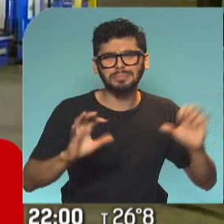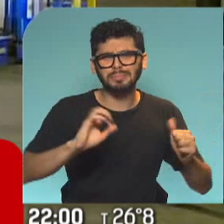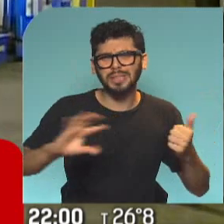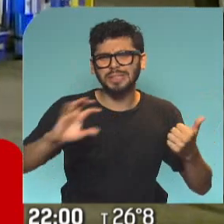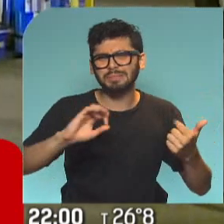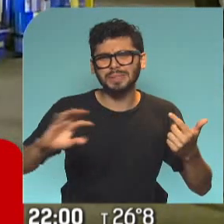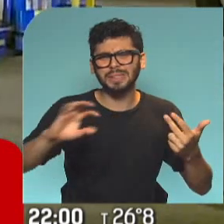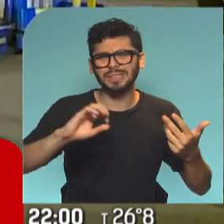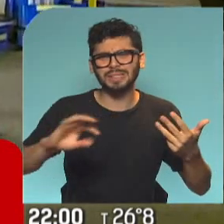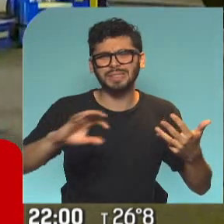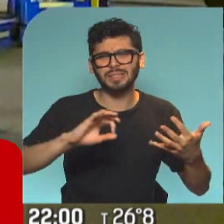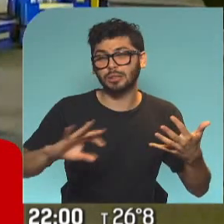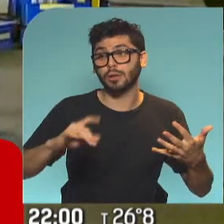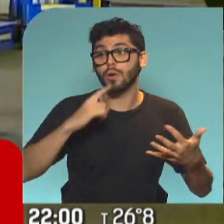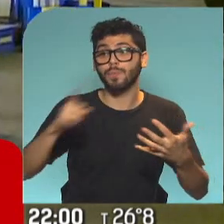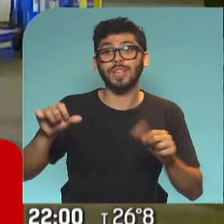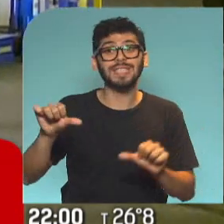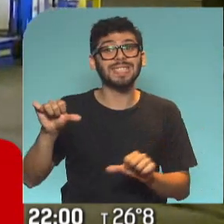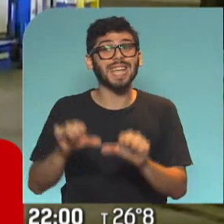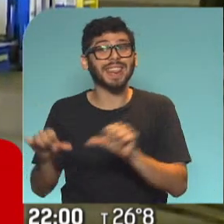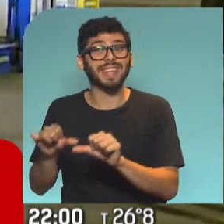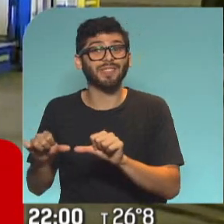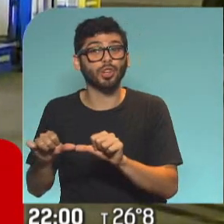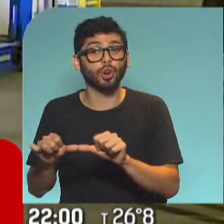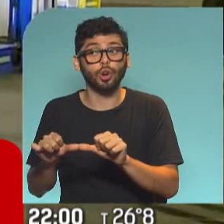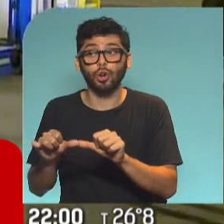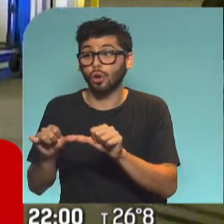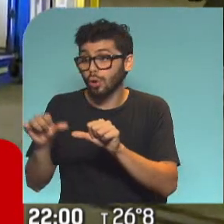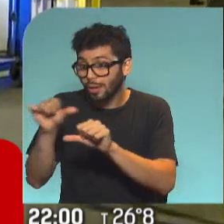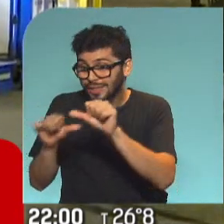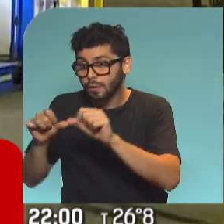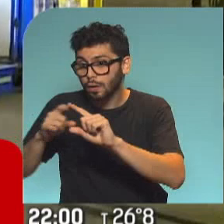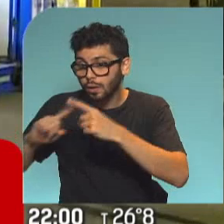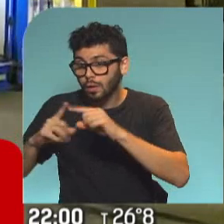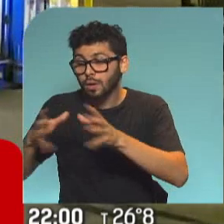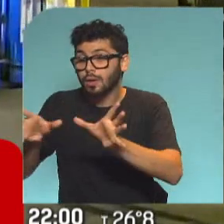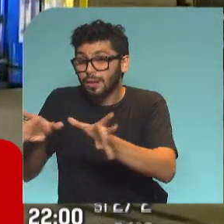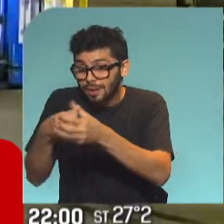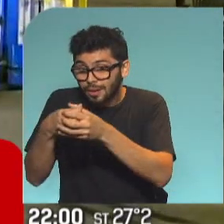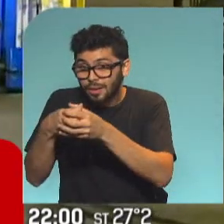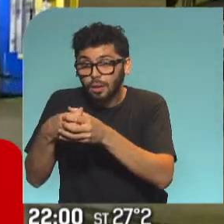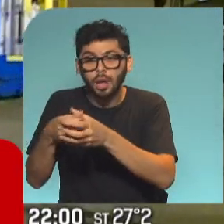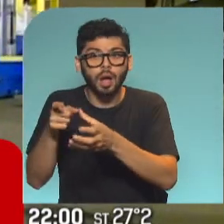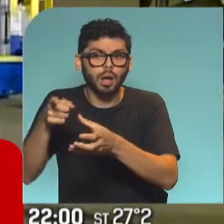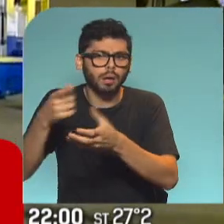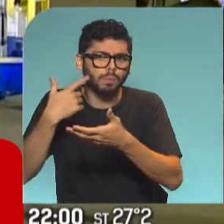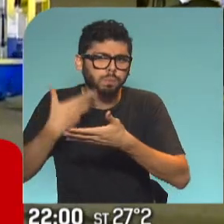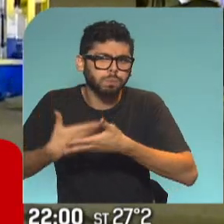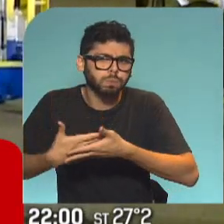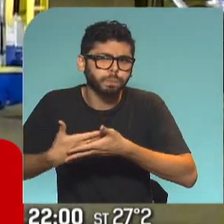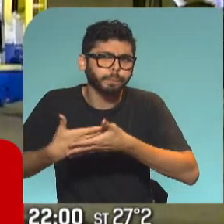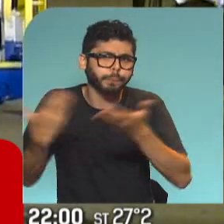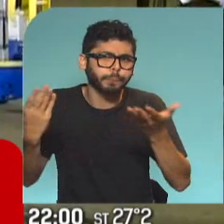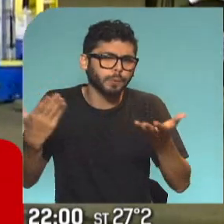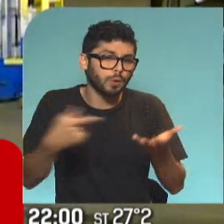los científicos anti-fake, ¿no? O sea, científicos que tuvieron que nuclearse para poder echar luz sobre aquella información